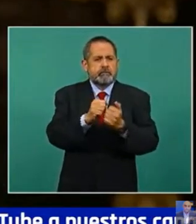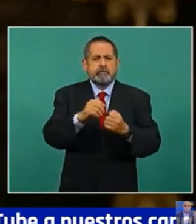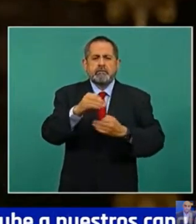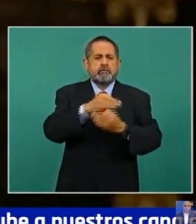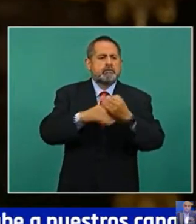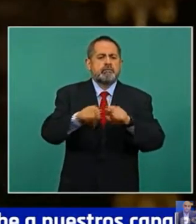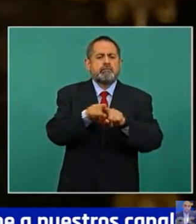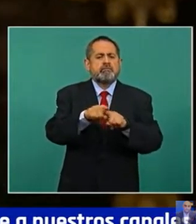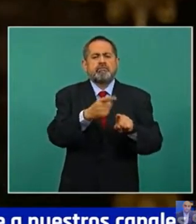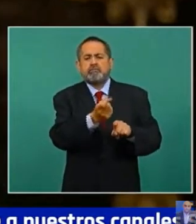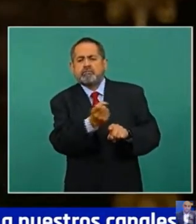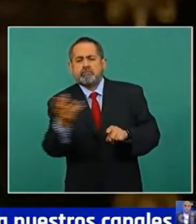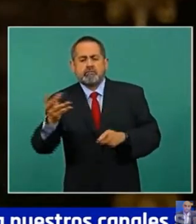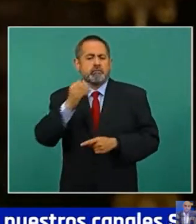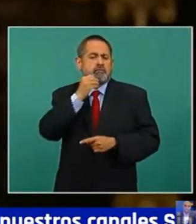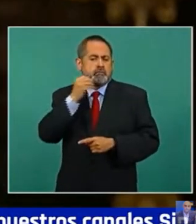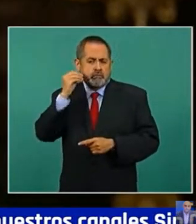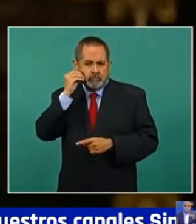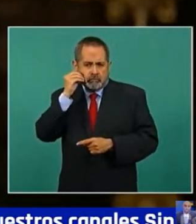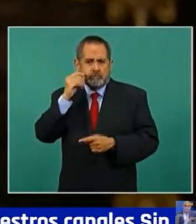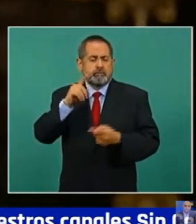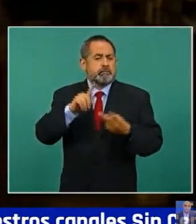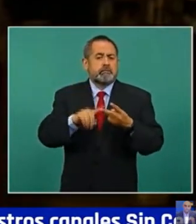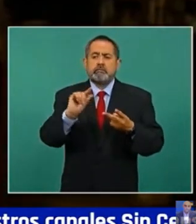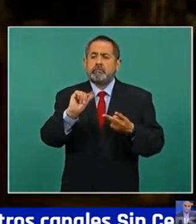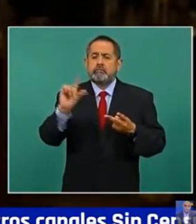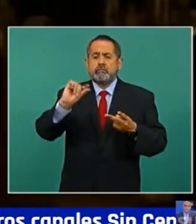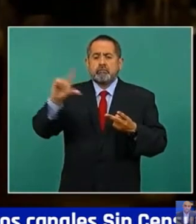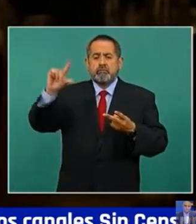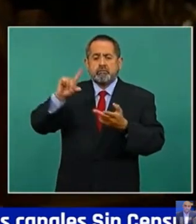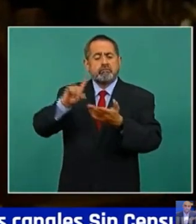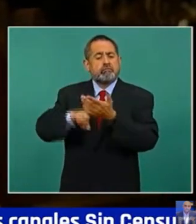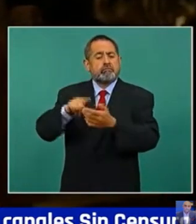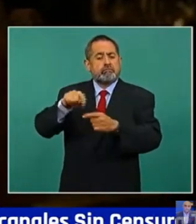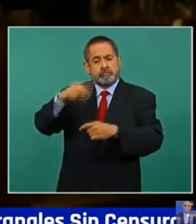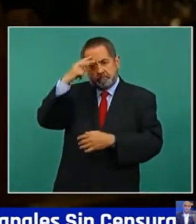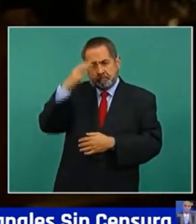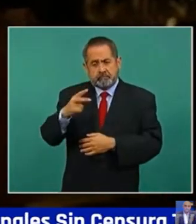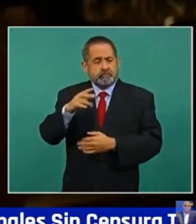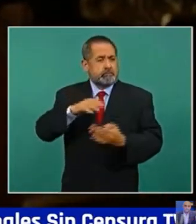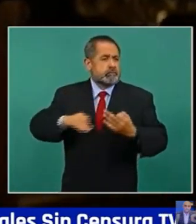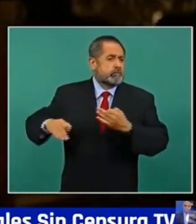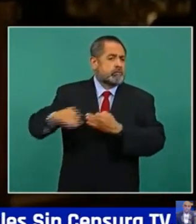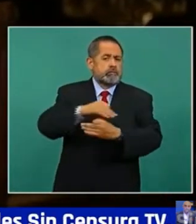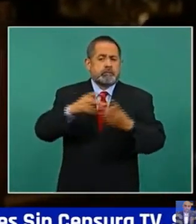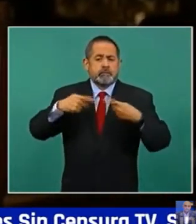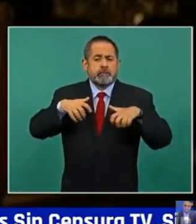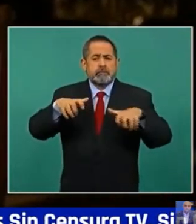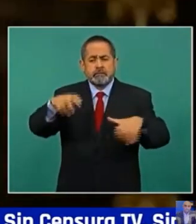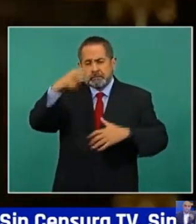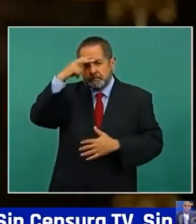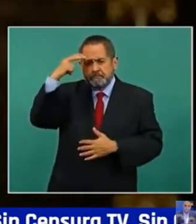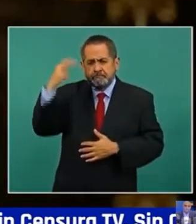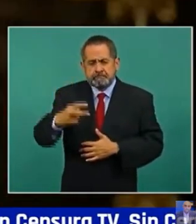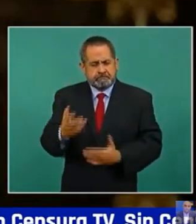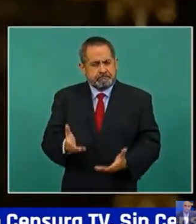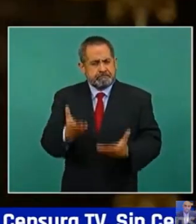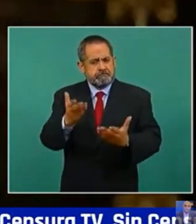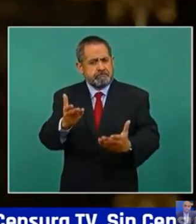hermanos obispos, a las autoridades nacionales y a todo el pueblo de México. Celebrar